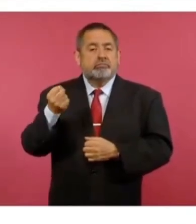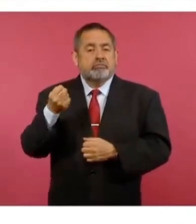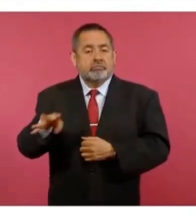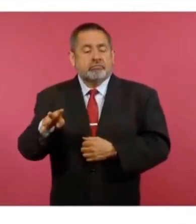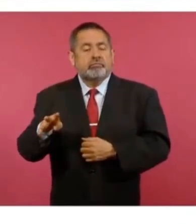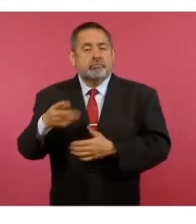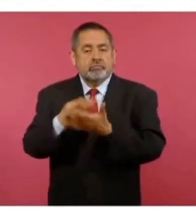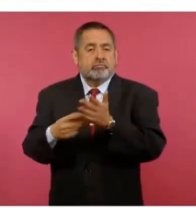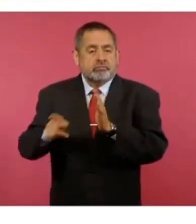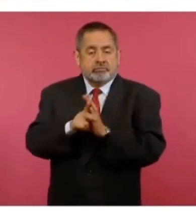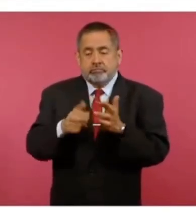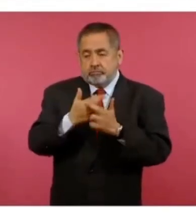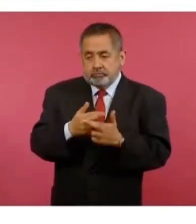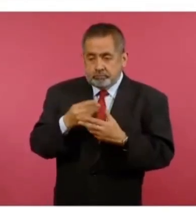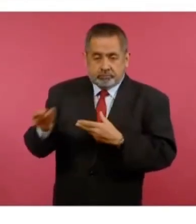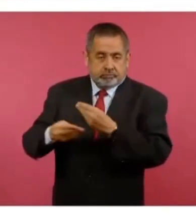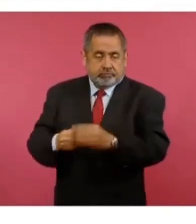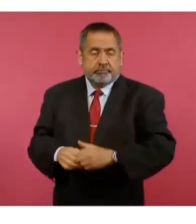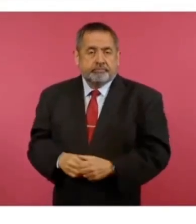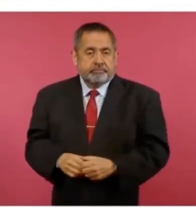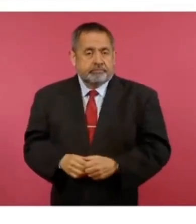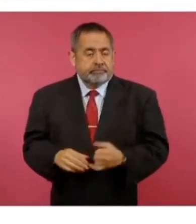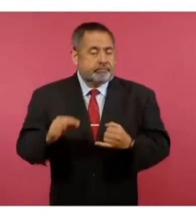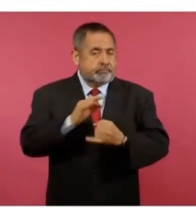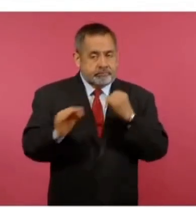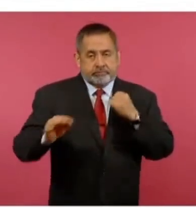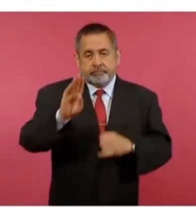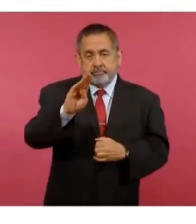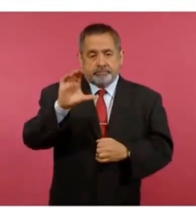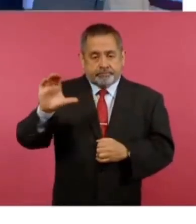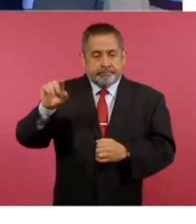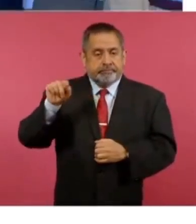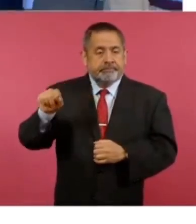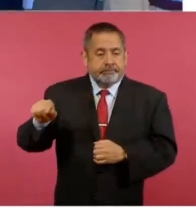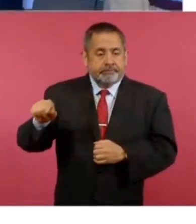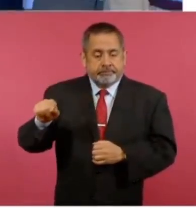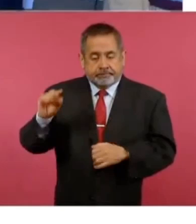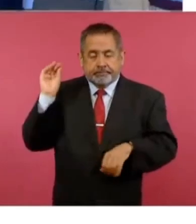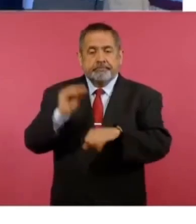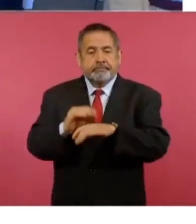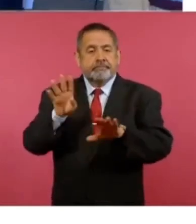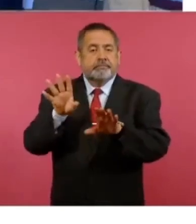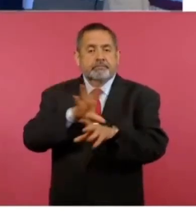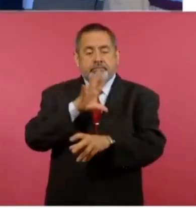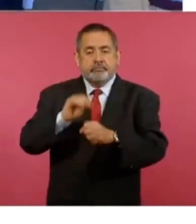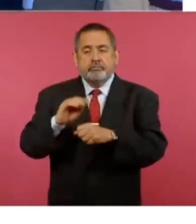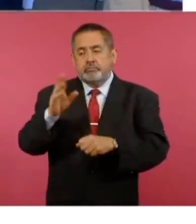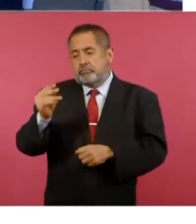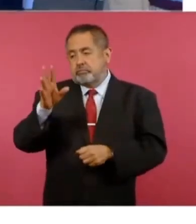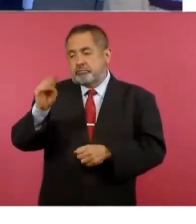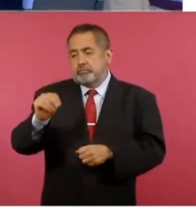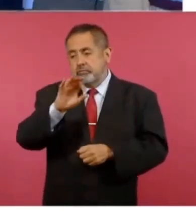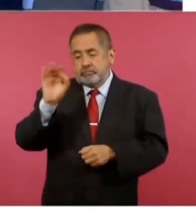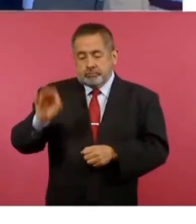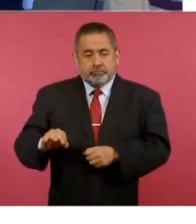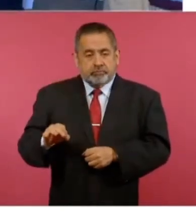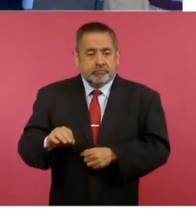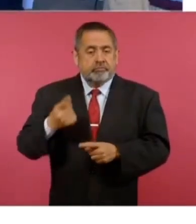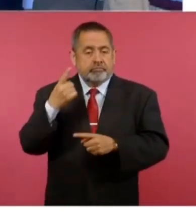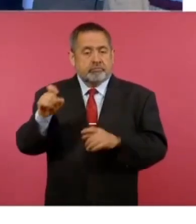469 plazas que salimos a ofertar. Finalmente, en Baja California se han instalado el 99% de los comités